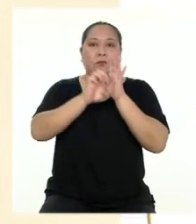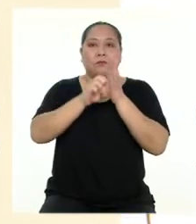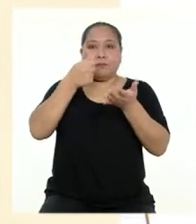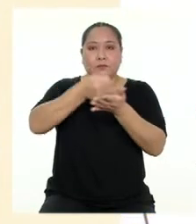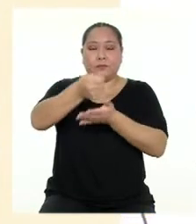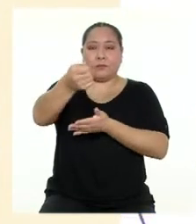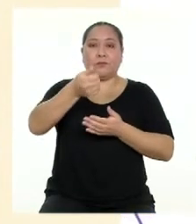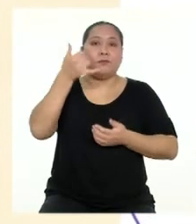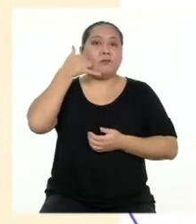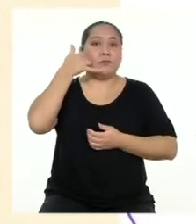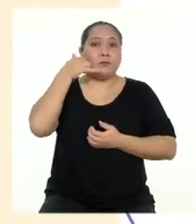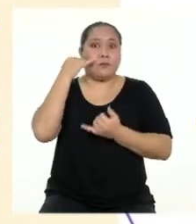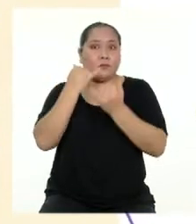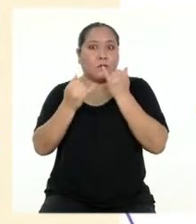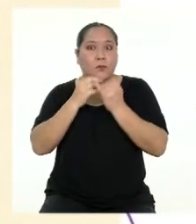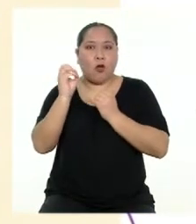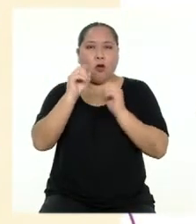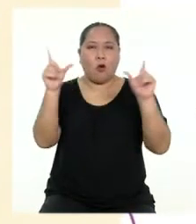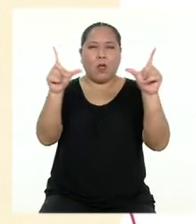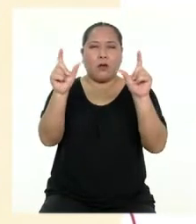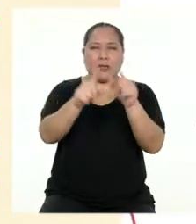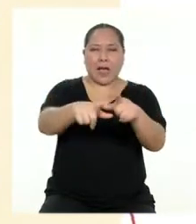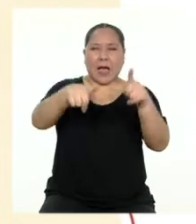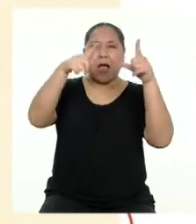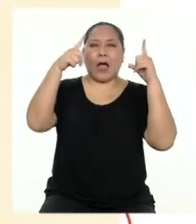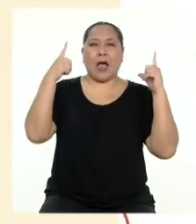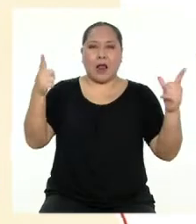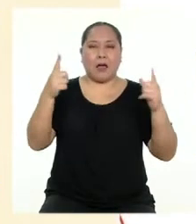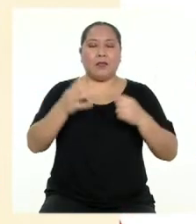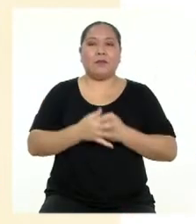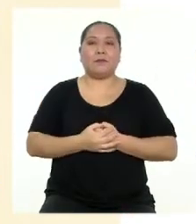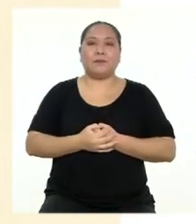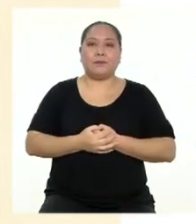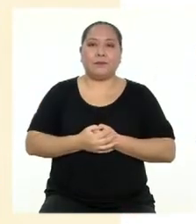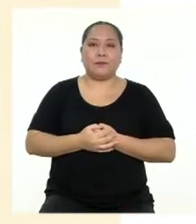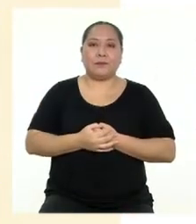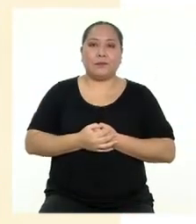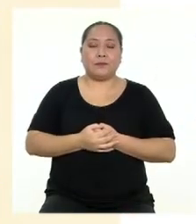última generación o el televisor más grande de la tienda.